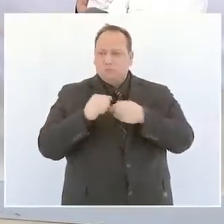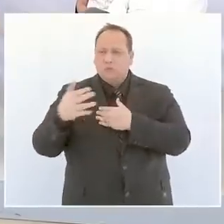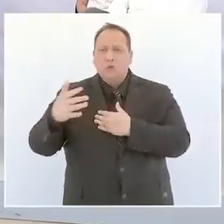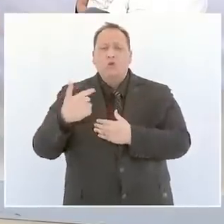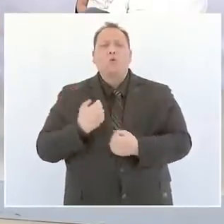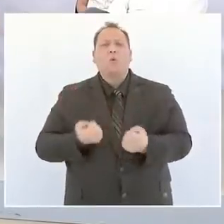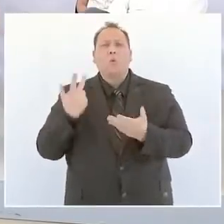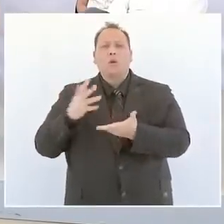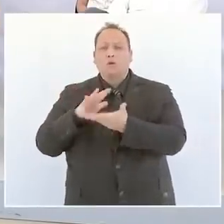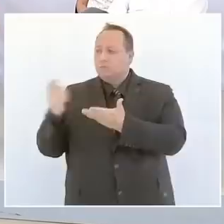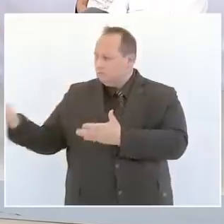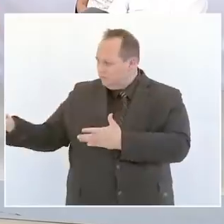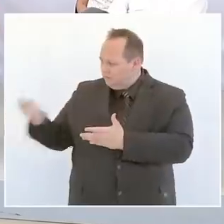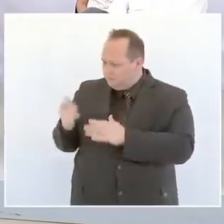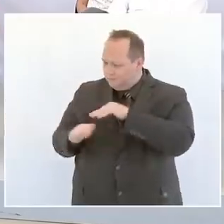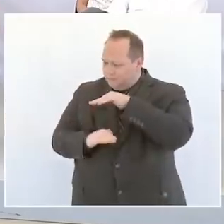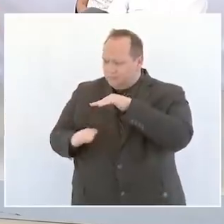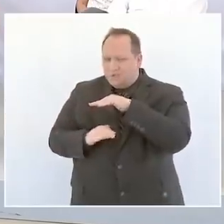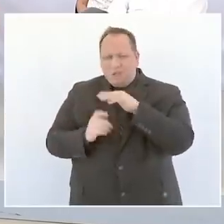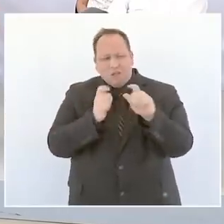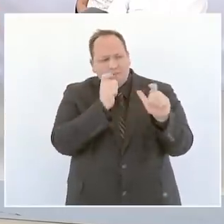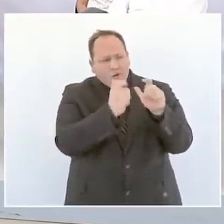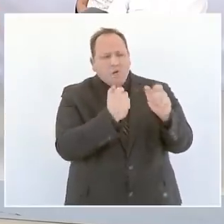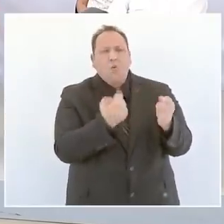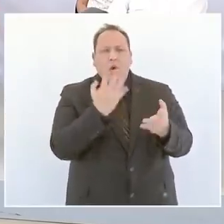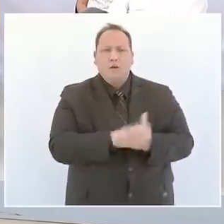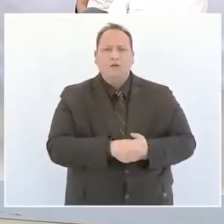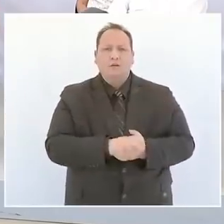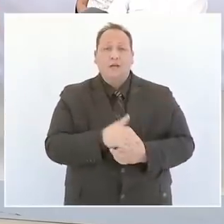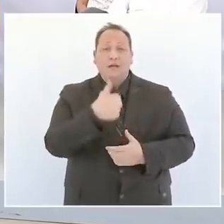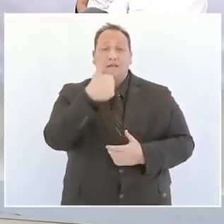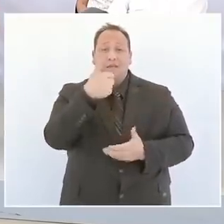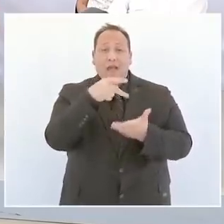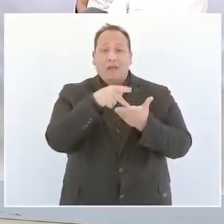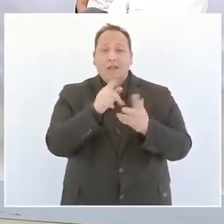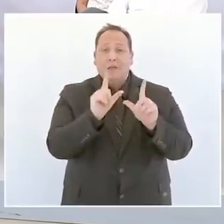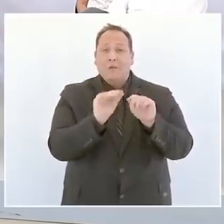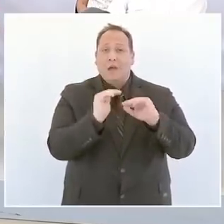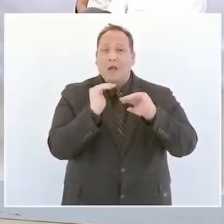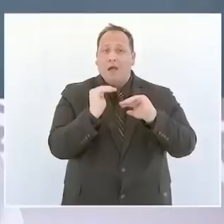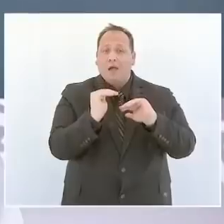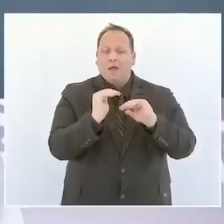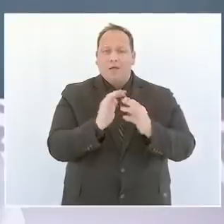podían comprar con un salario mínimo solo 6 kilos.